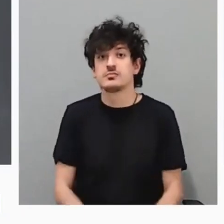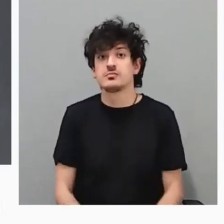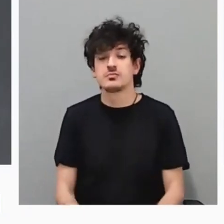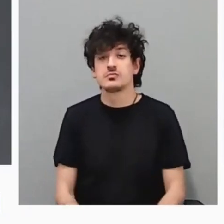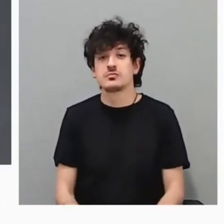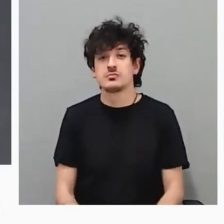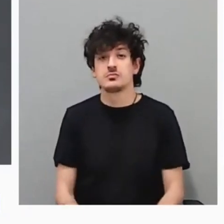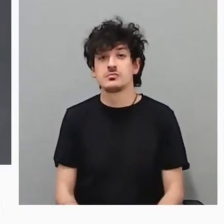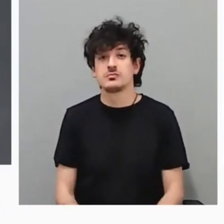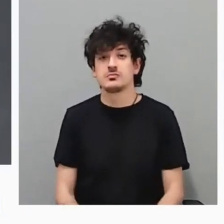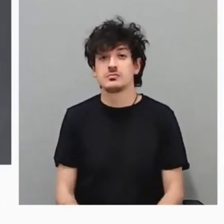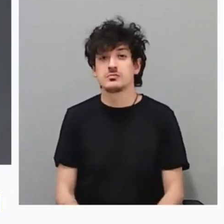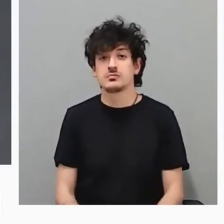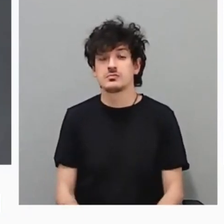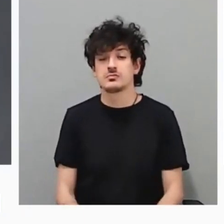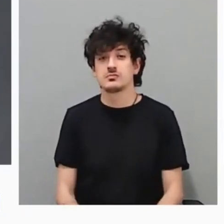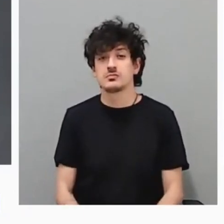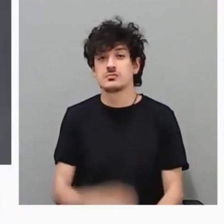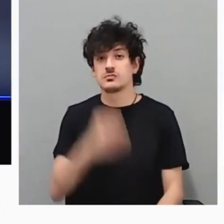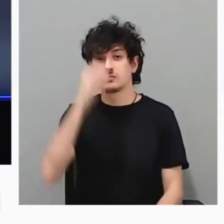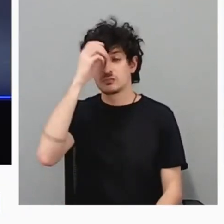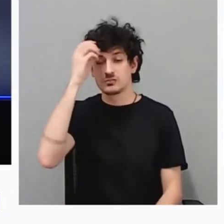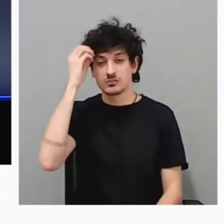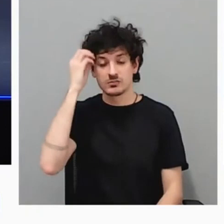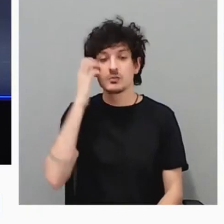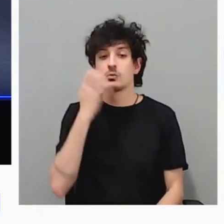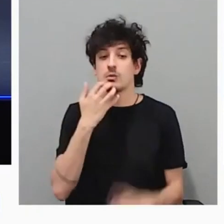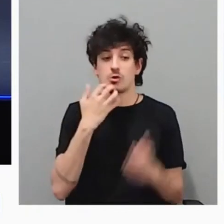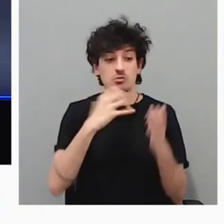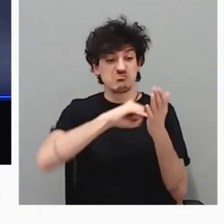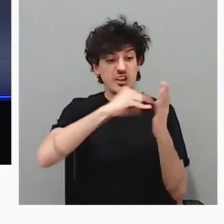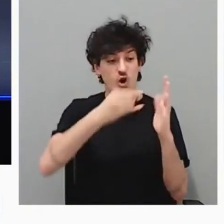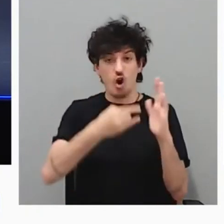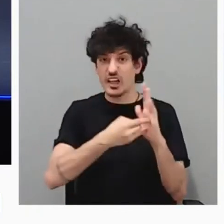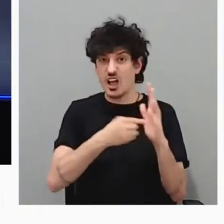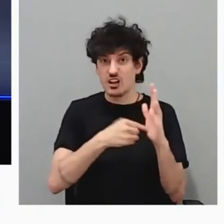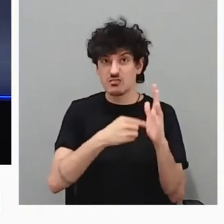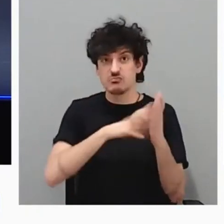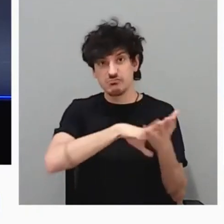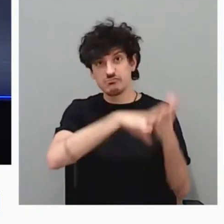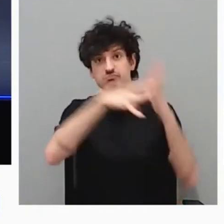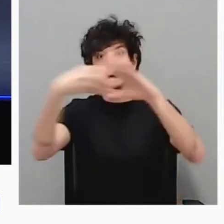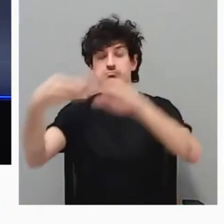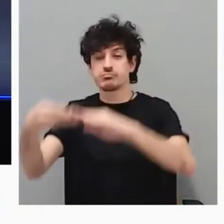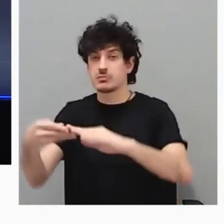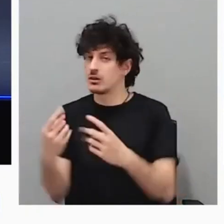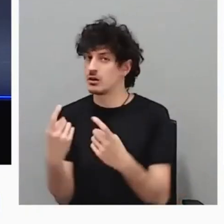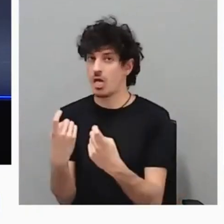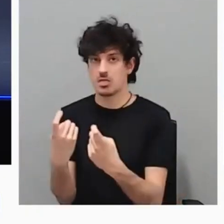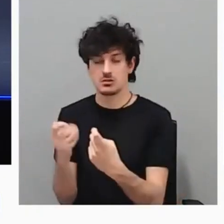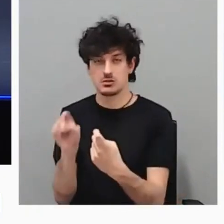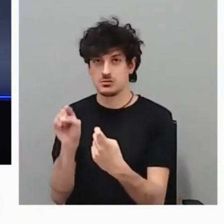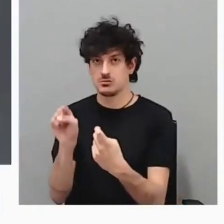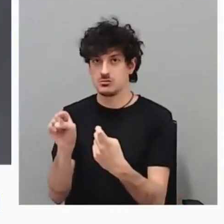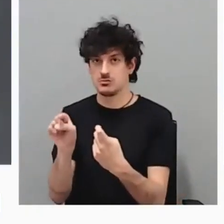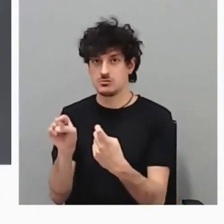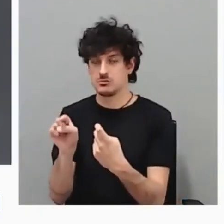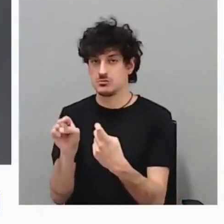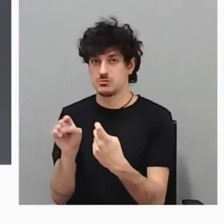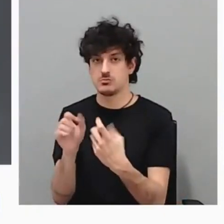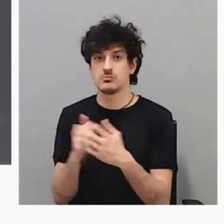claro, para incorporar este tipo de tecnología nosotros lo vemos fundamental, porque la interlocución tiene que ser